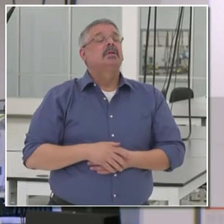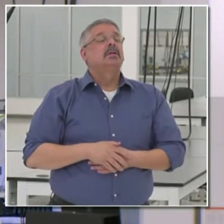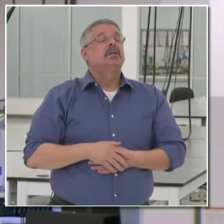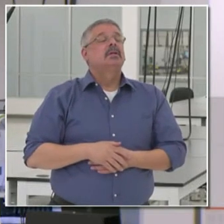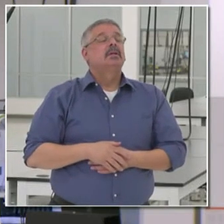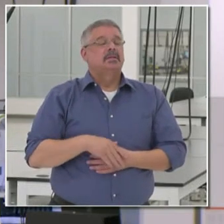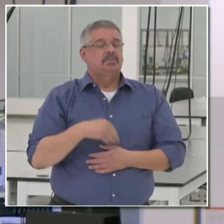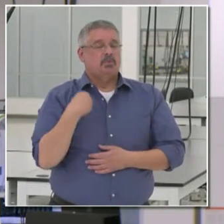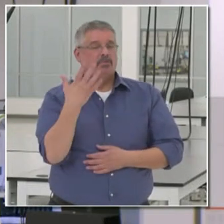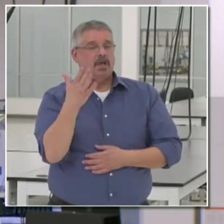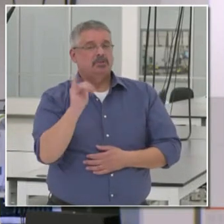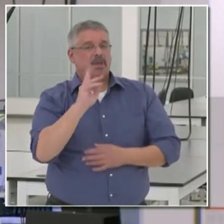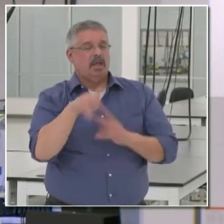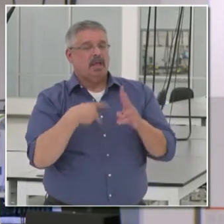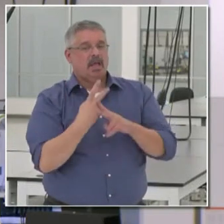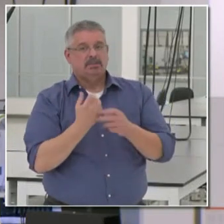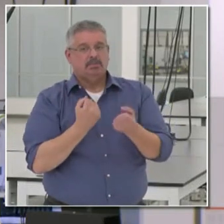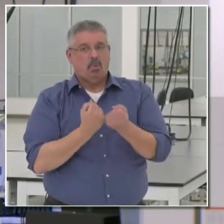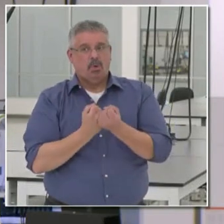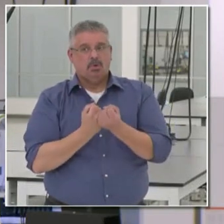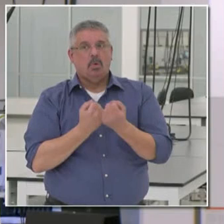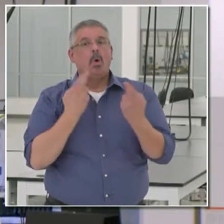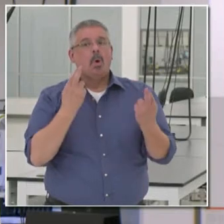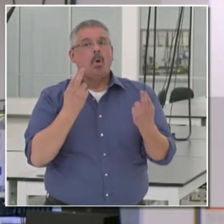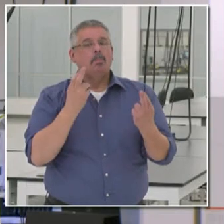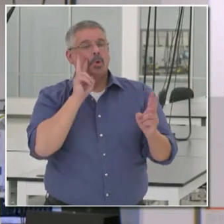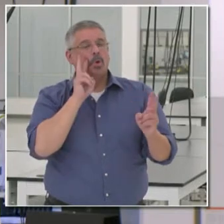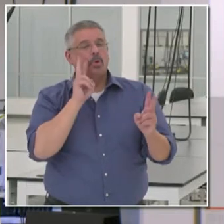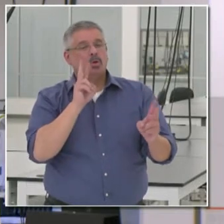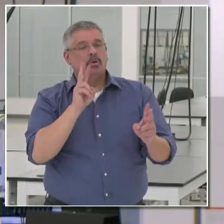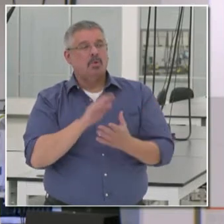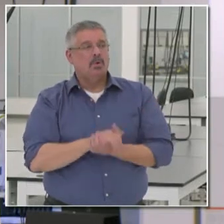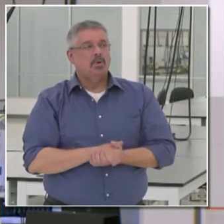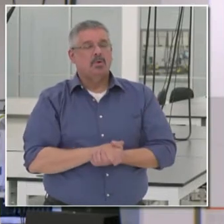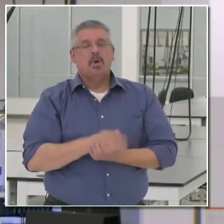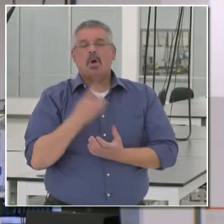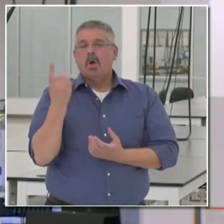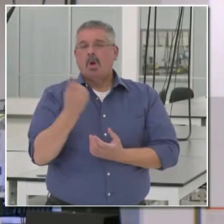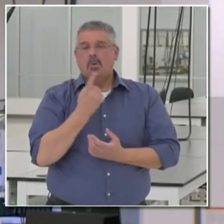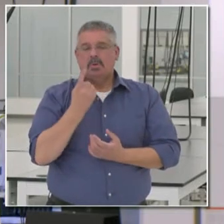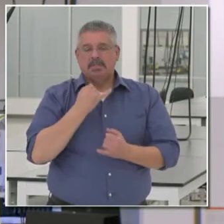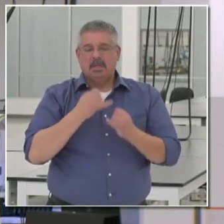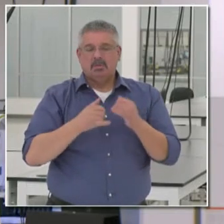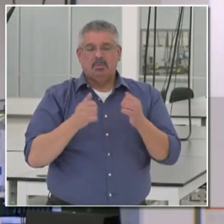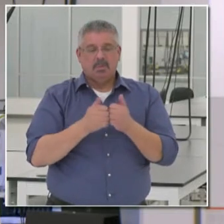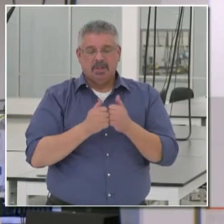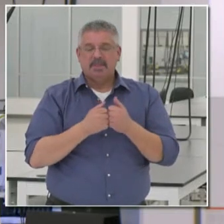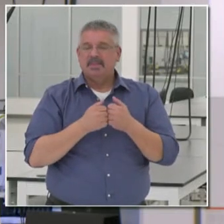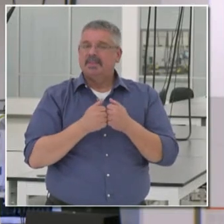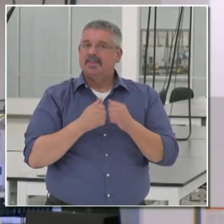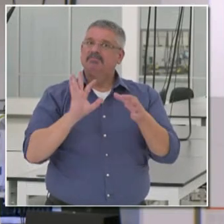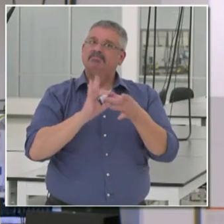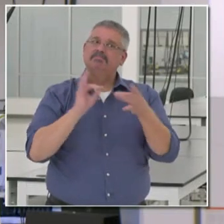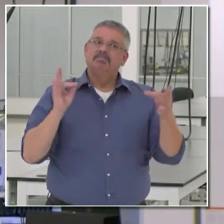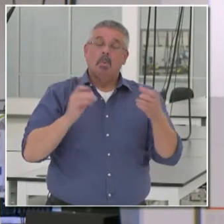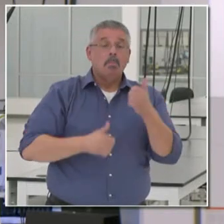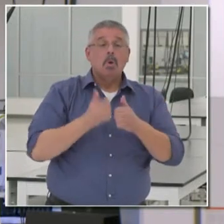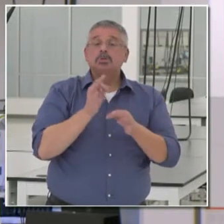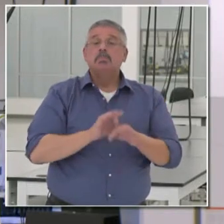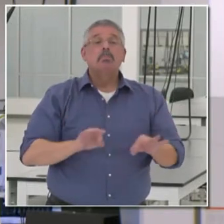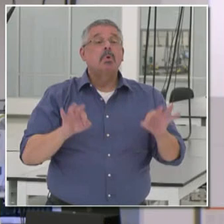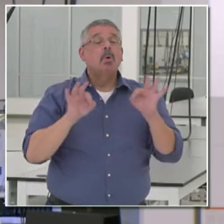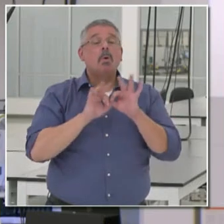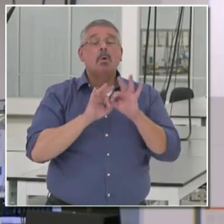la dirección de web kobe 19 puntos ea punto geo b ahí está el apoyo que necesitan y siempre terminamos con el mantra